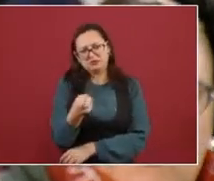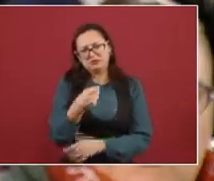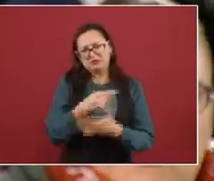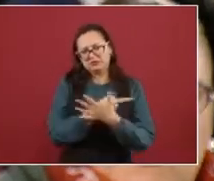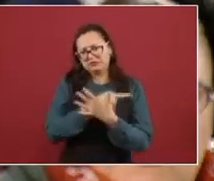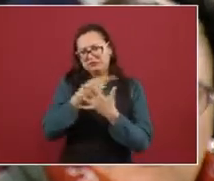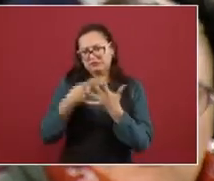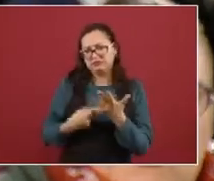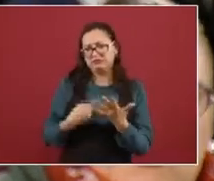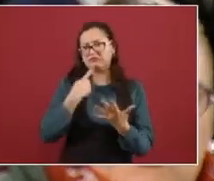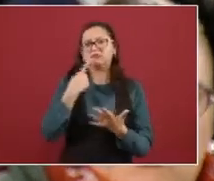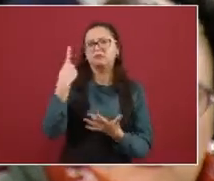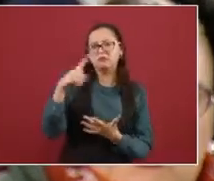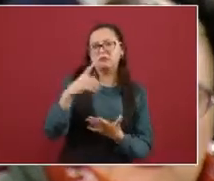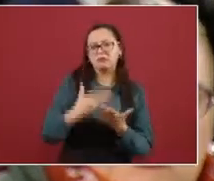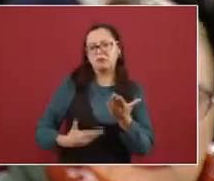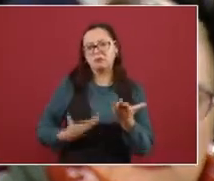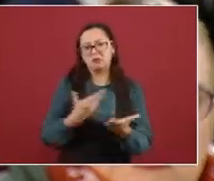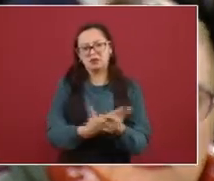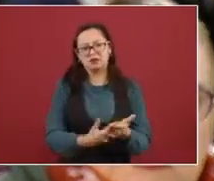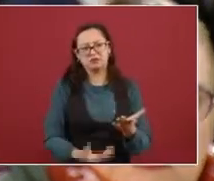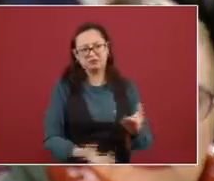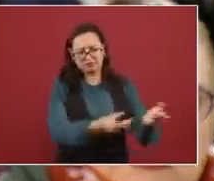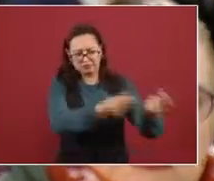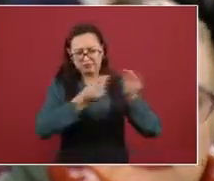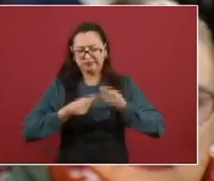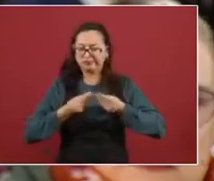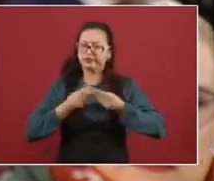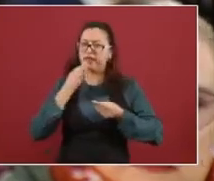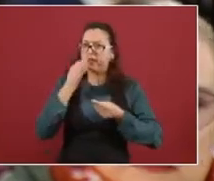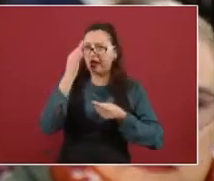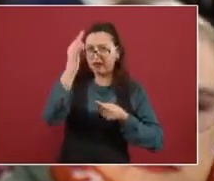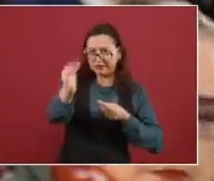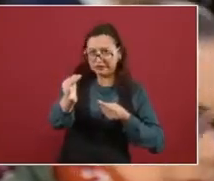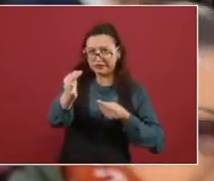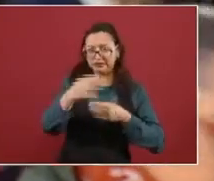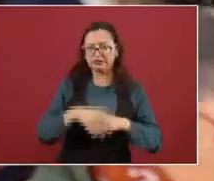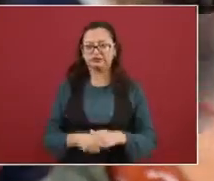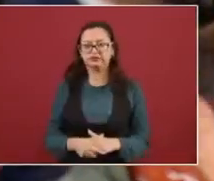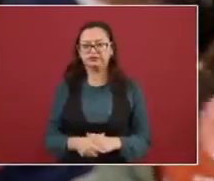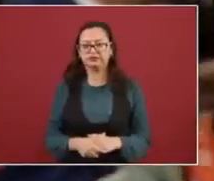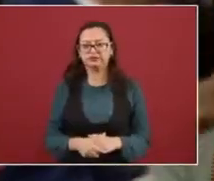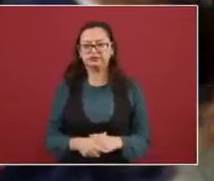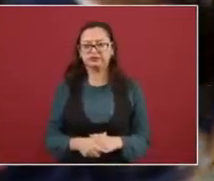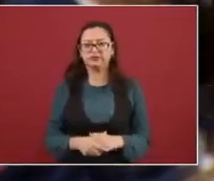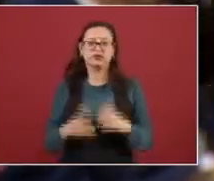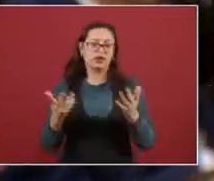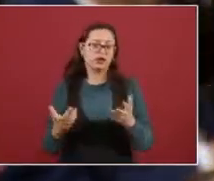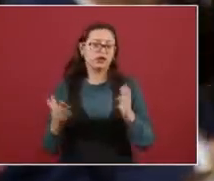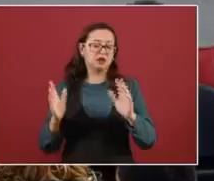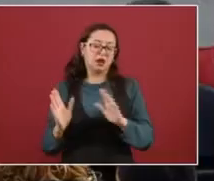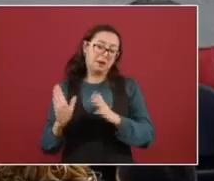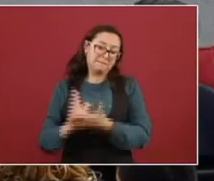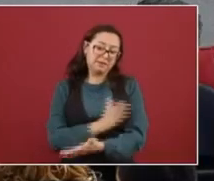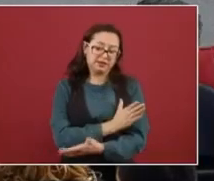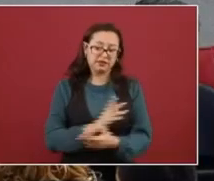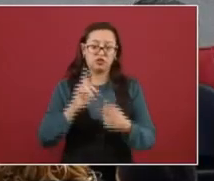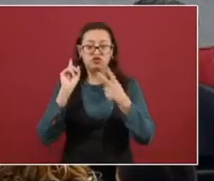las denuncias y solicitudes que me hacen los tabasqueños, presidente. Y son solamente